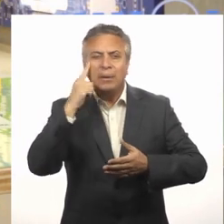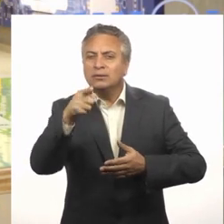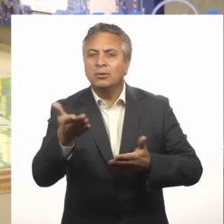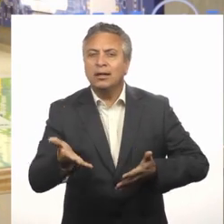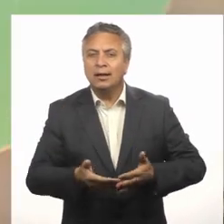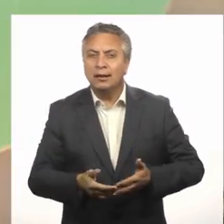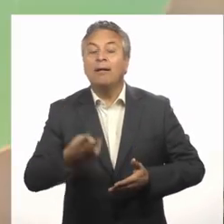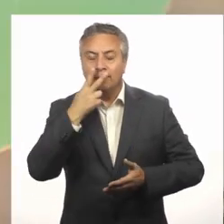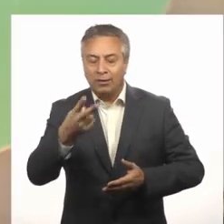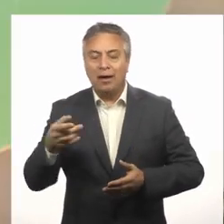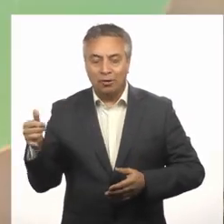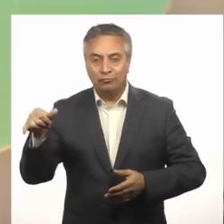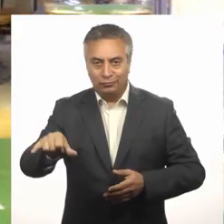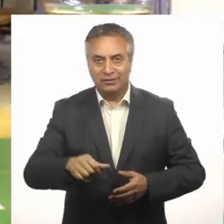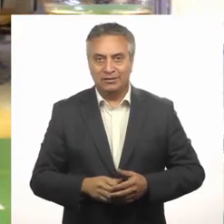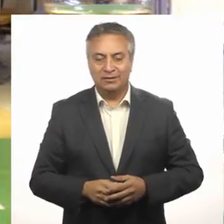Vamos a ver.